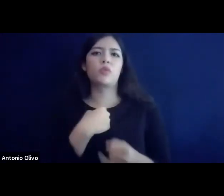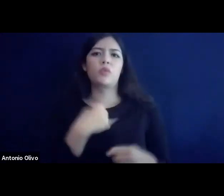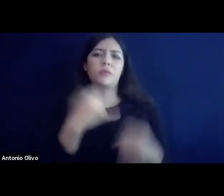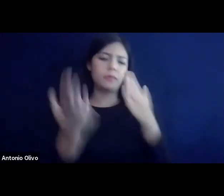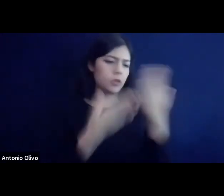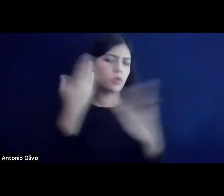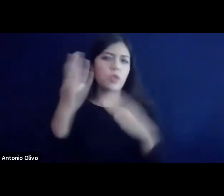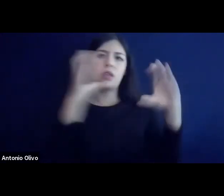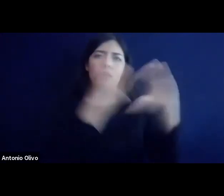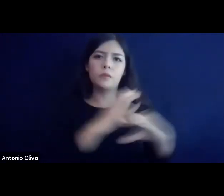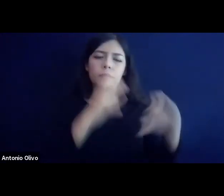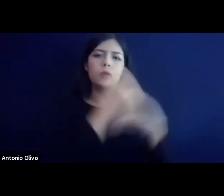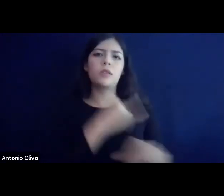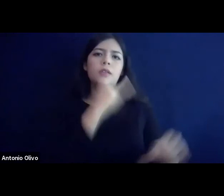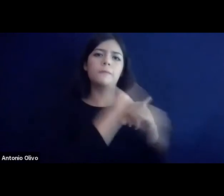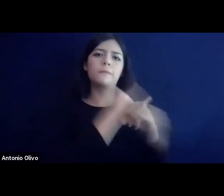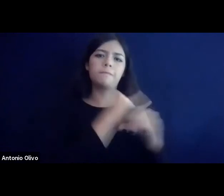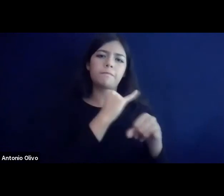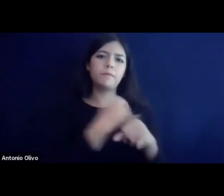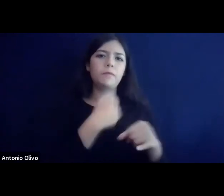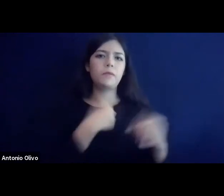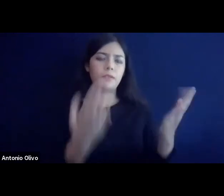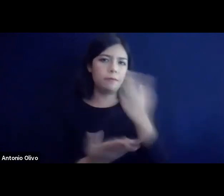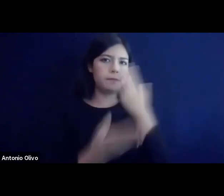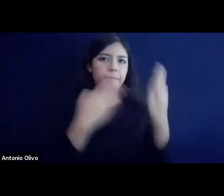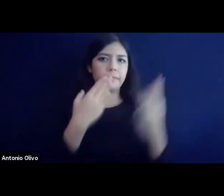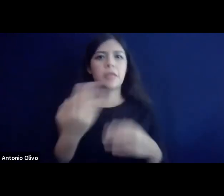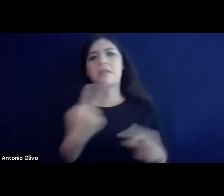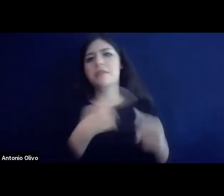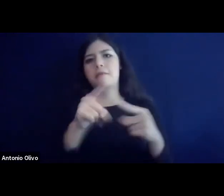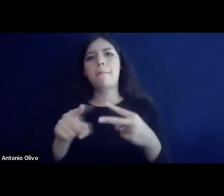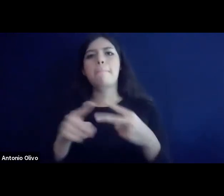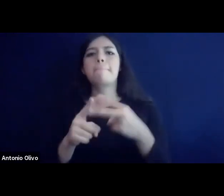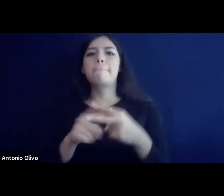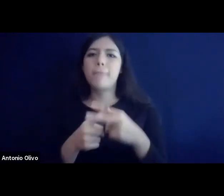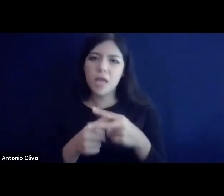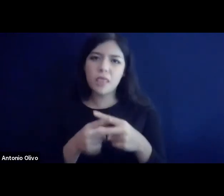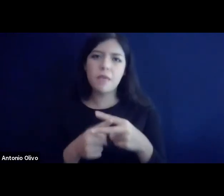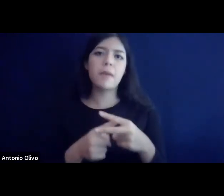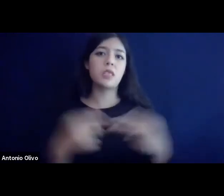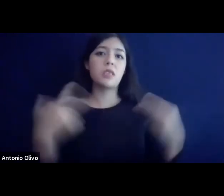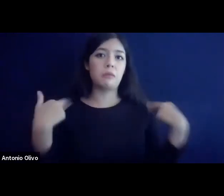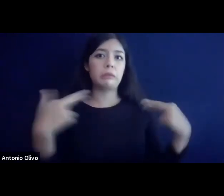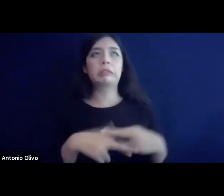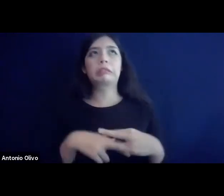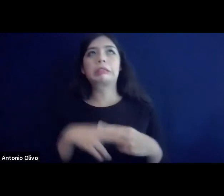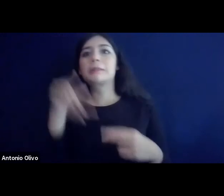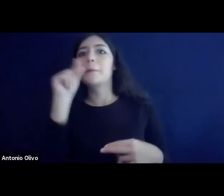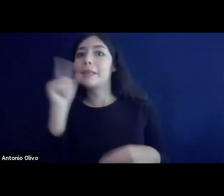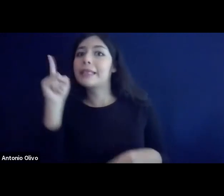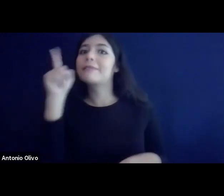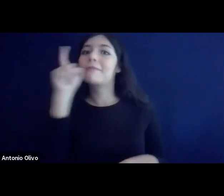pocos ya más que nada de profesores en las materias de matemáticas que se vuelven así como más complicadas,